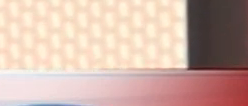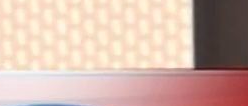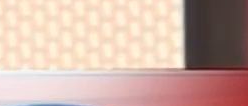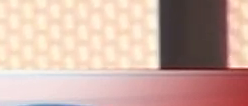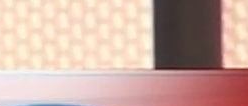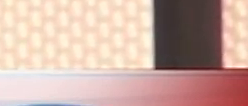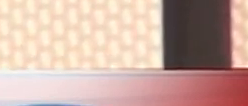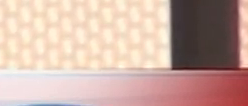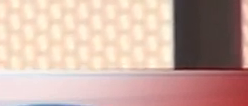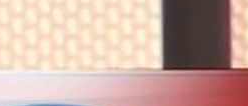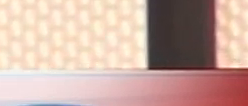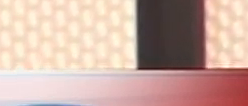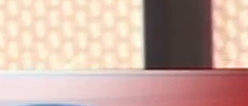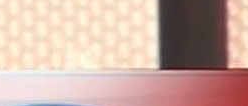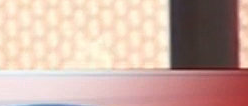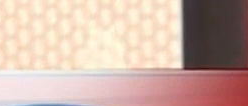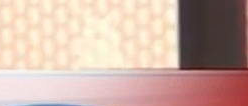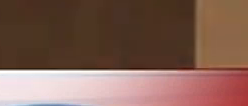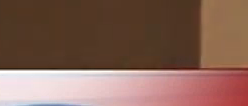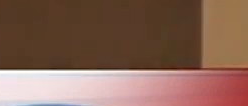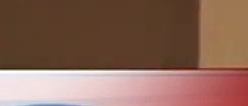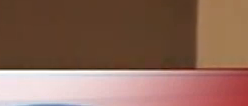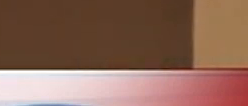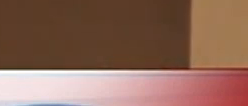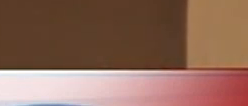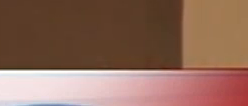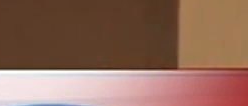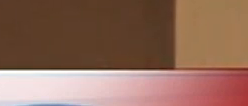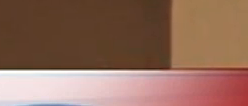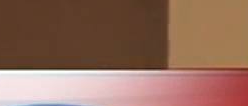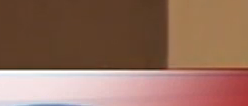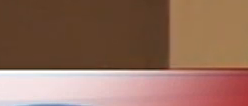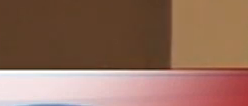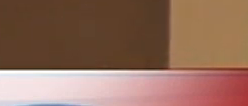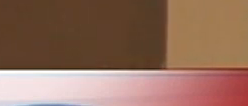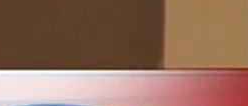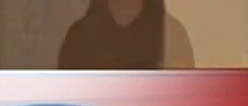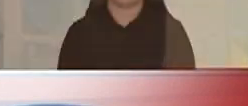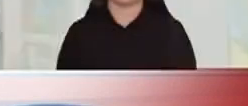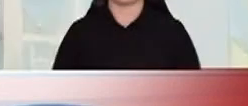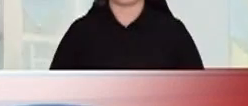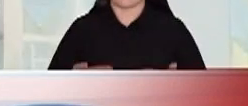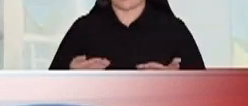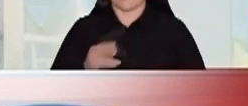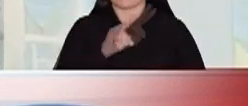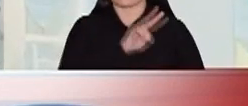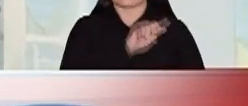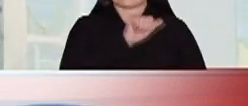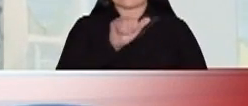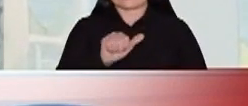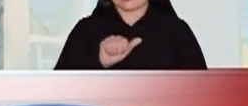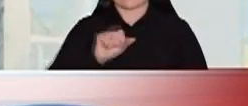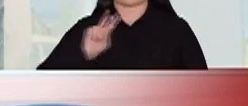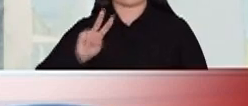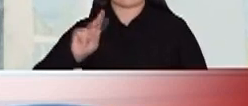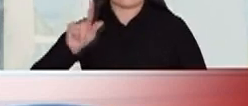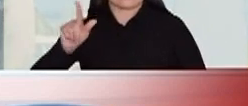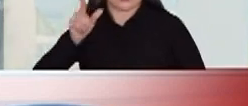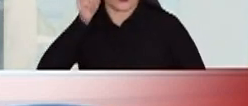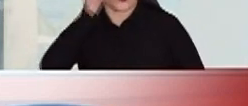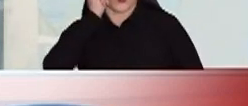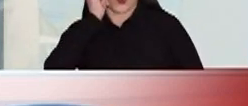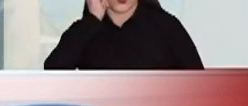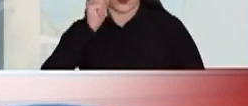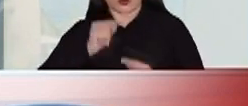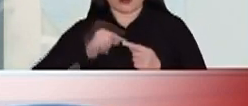gobernadores consejeros regionales alcaldes y concejales a través de su campaña informativa el servicio electoral ha